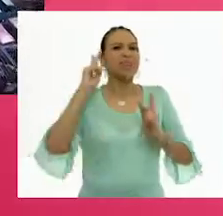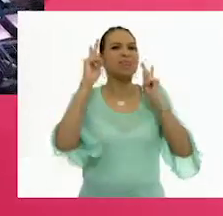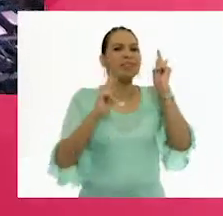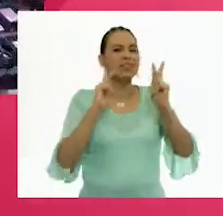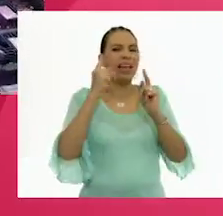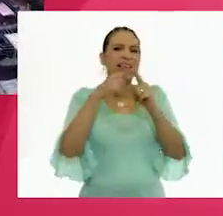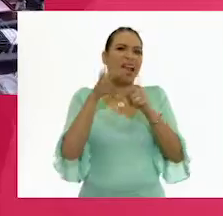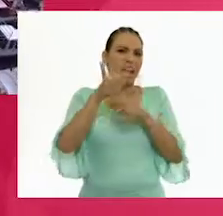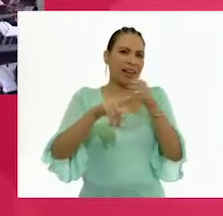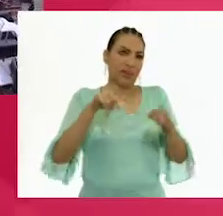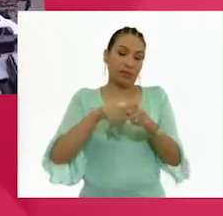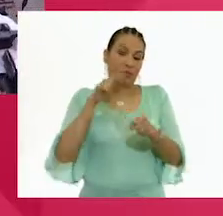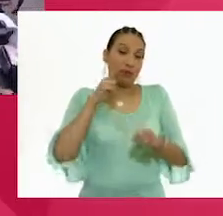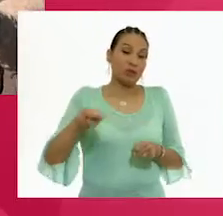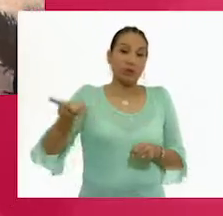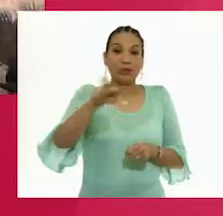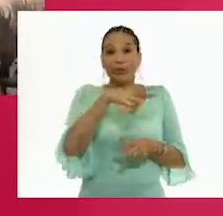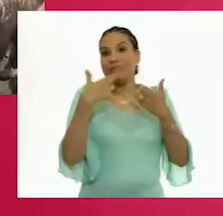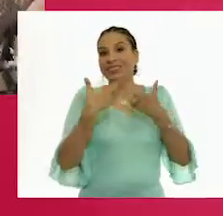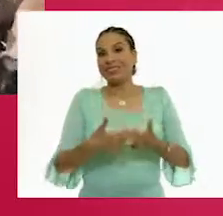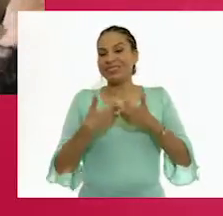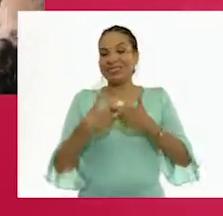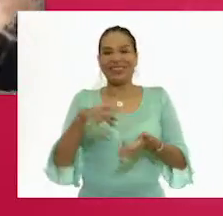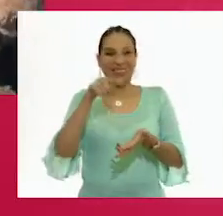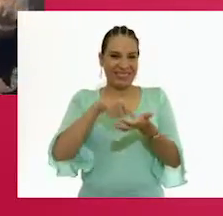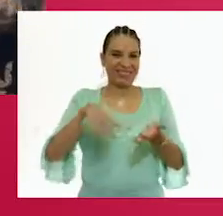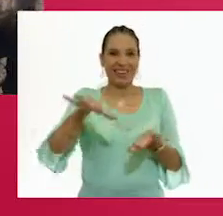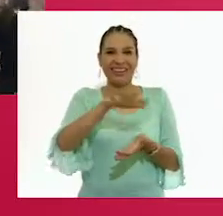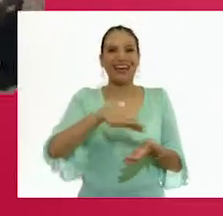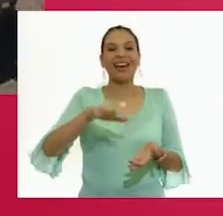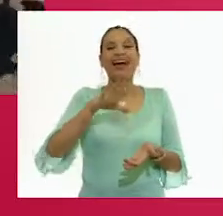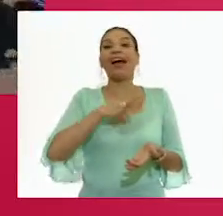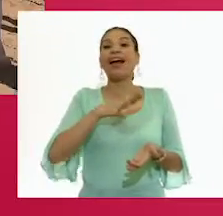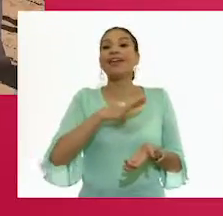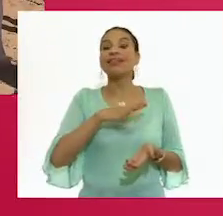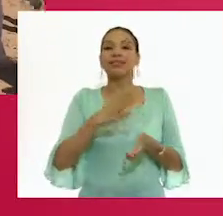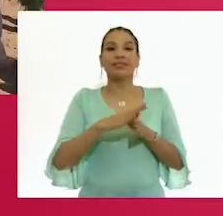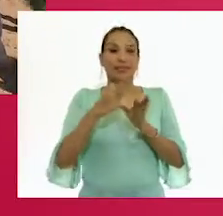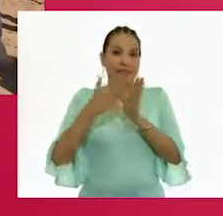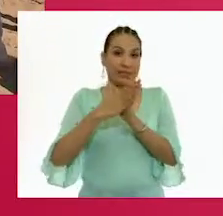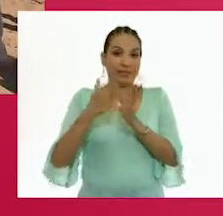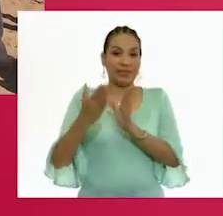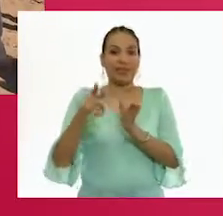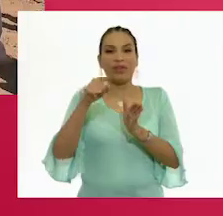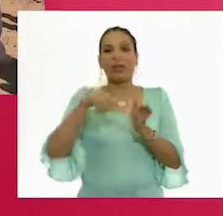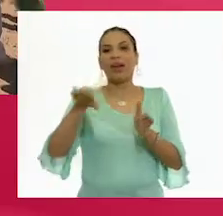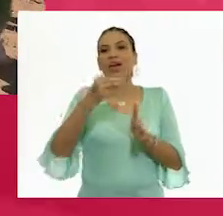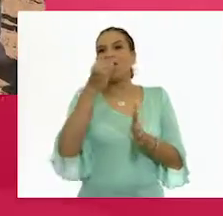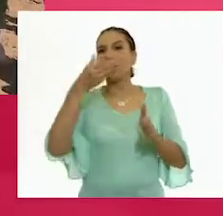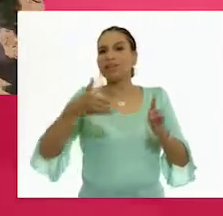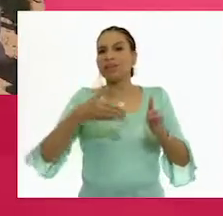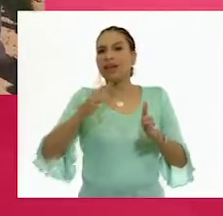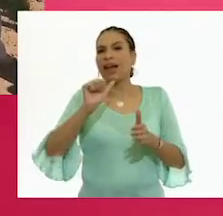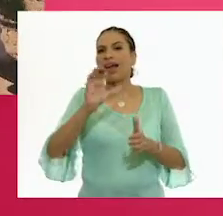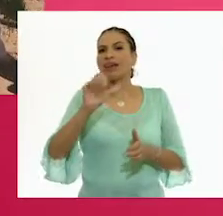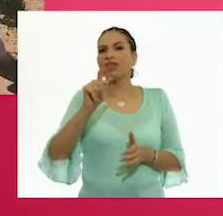por todos los animales que aquí podemos encontrar. Y justamente este sitio se encuentra a un lado del pabellón gastronómico de